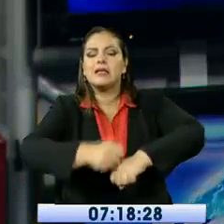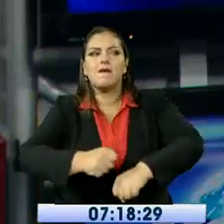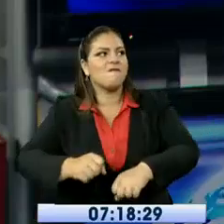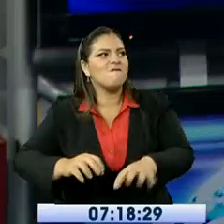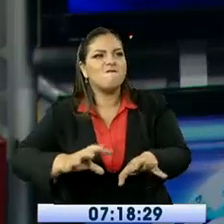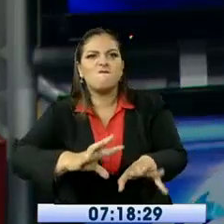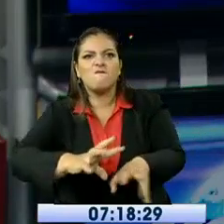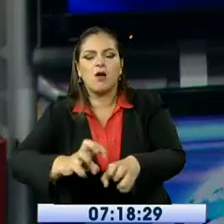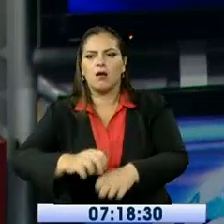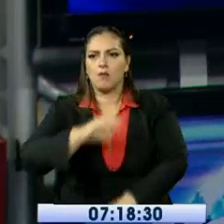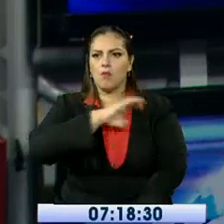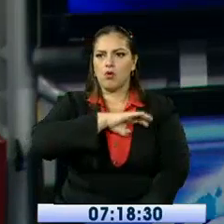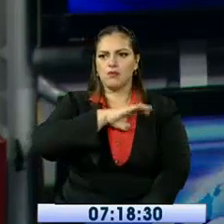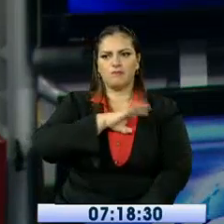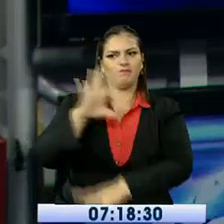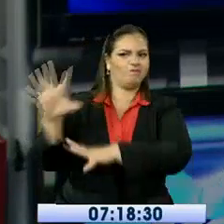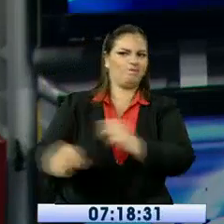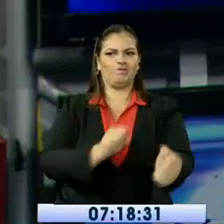revólver.